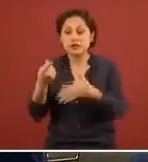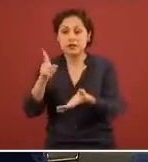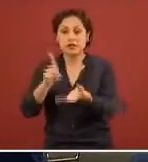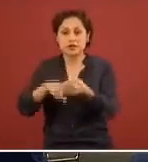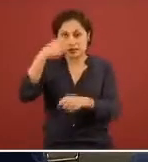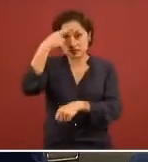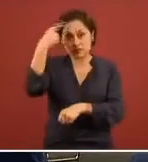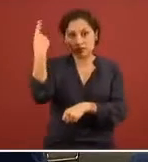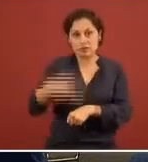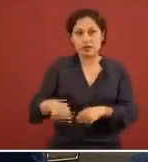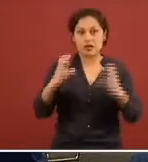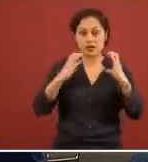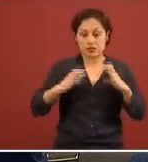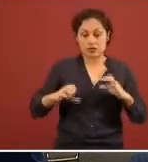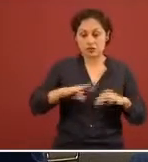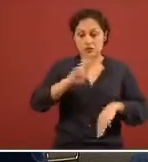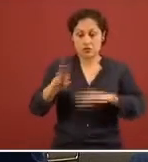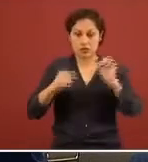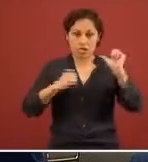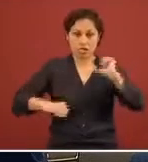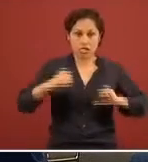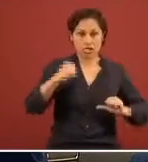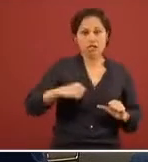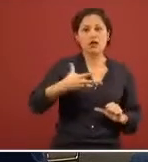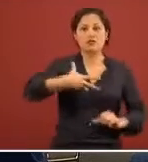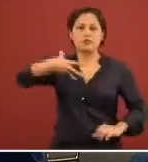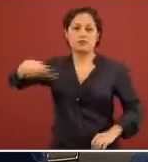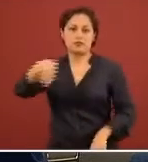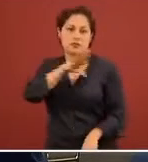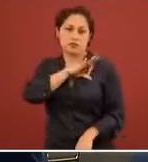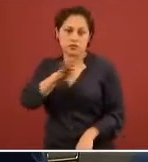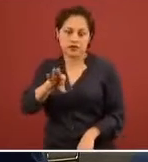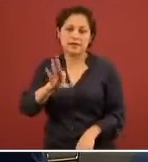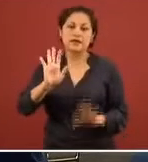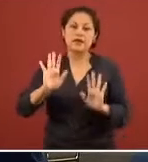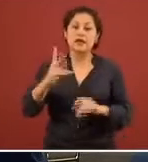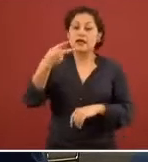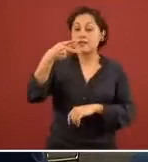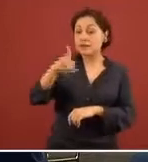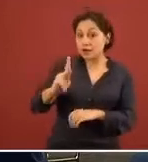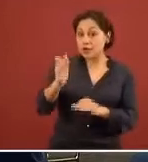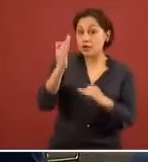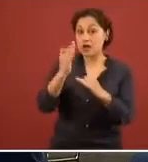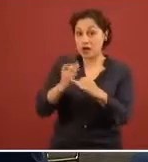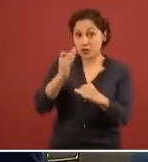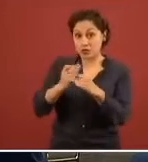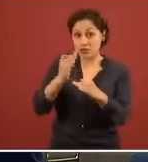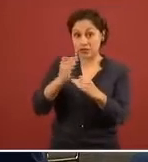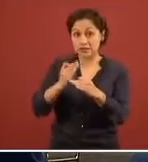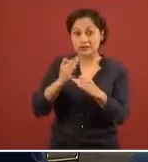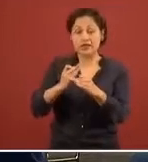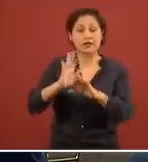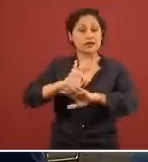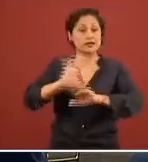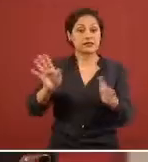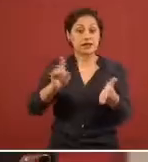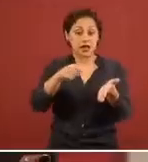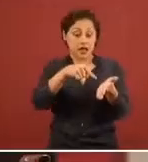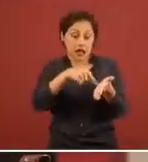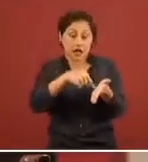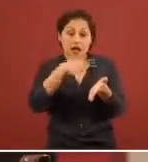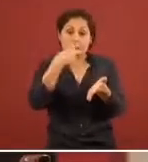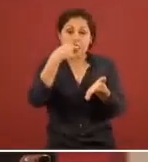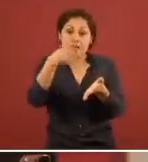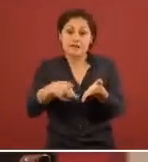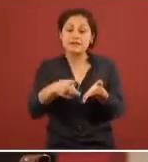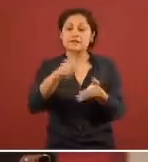y se va a eliminar. Es decir, qué bueno que hace la pregunta, para quien tenga esta inquietud, se va a eliminar la idea del criterio de cremación. Y